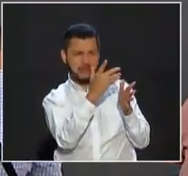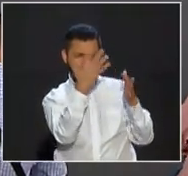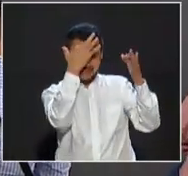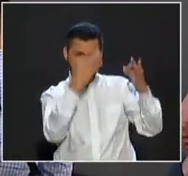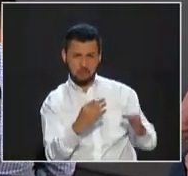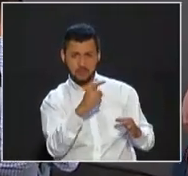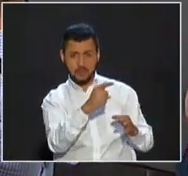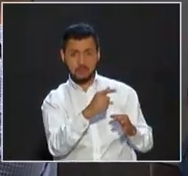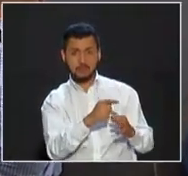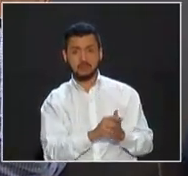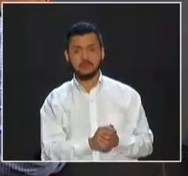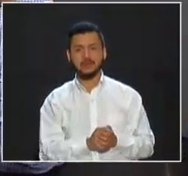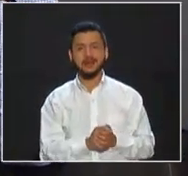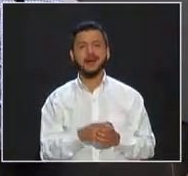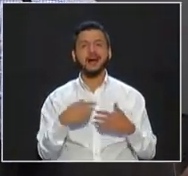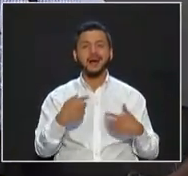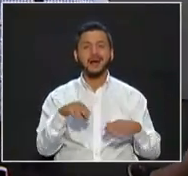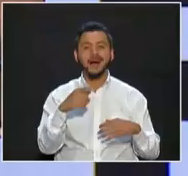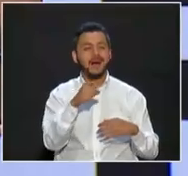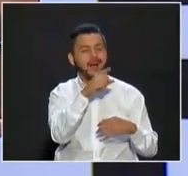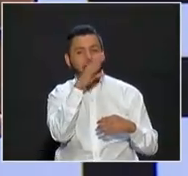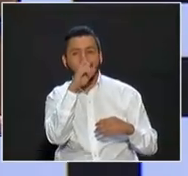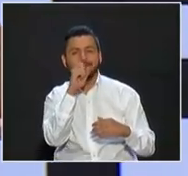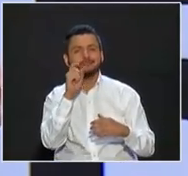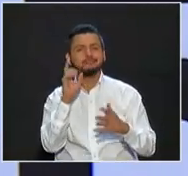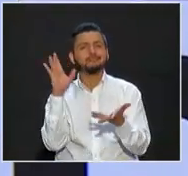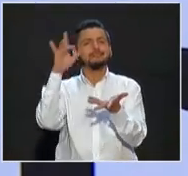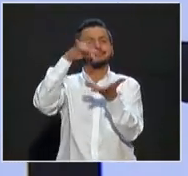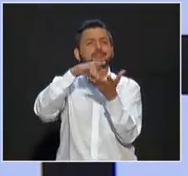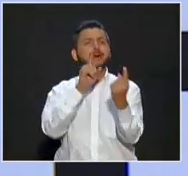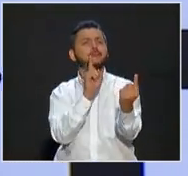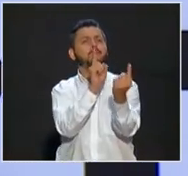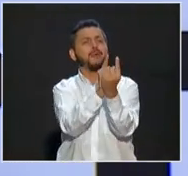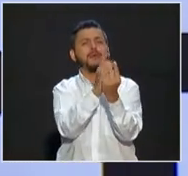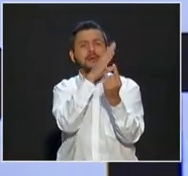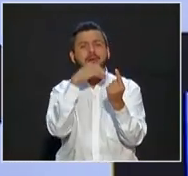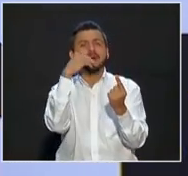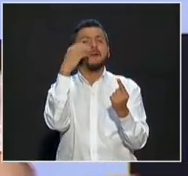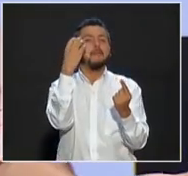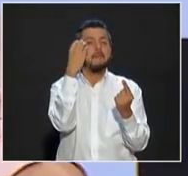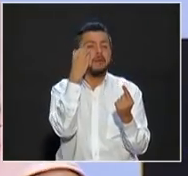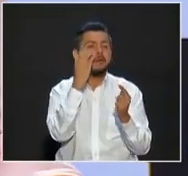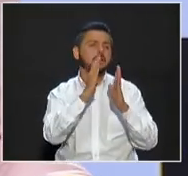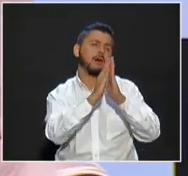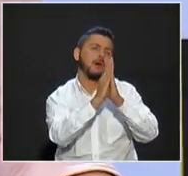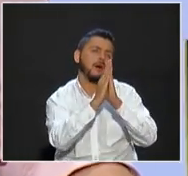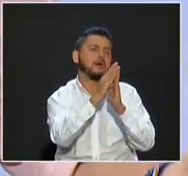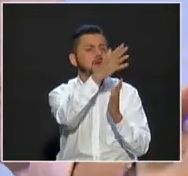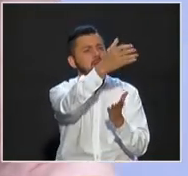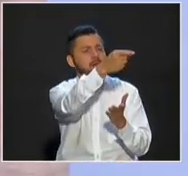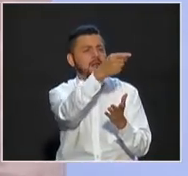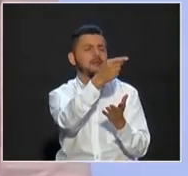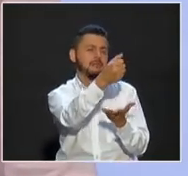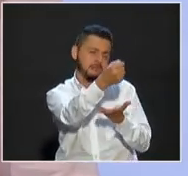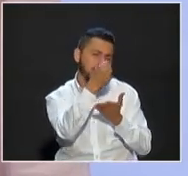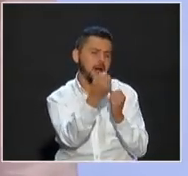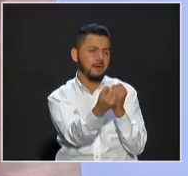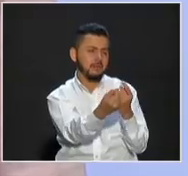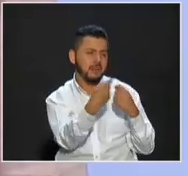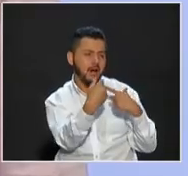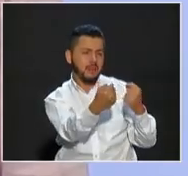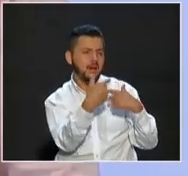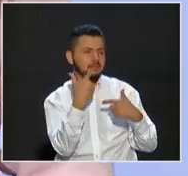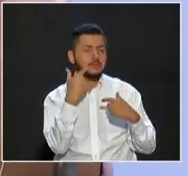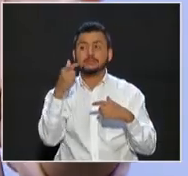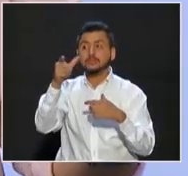presidente a decirle que si no le hace el túnel entonces que se acuerde que él ganó la presidencia fue por antioquia yo creo que uno tiene que llegar con argumentos contundentes donde el